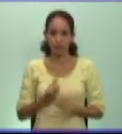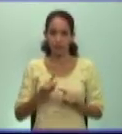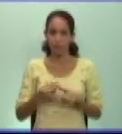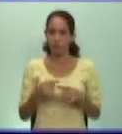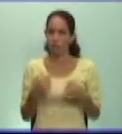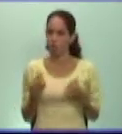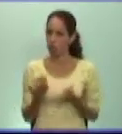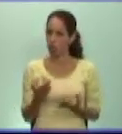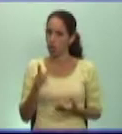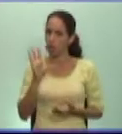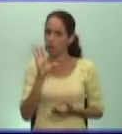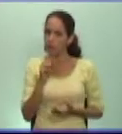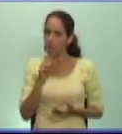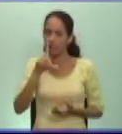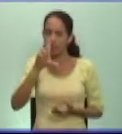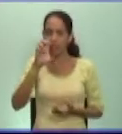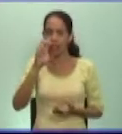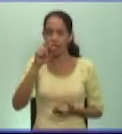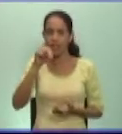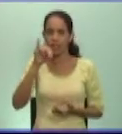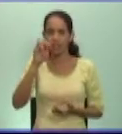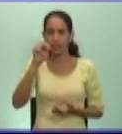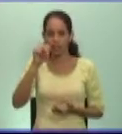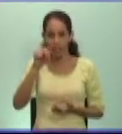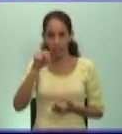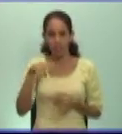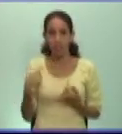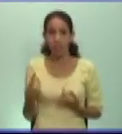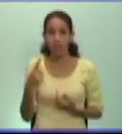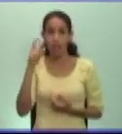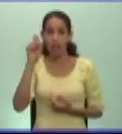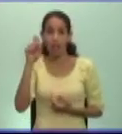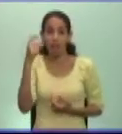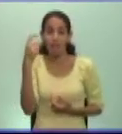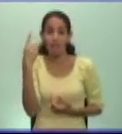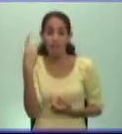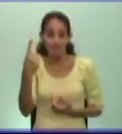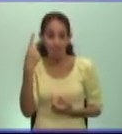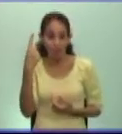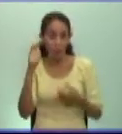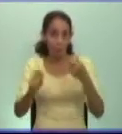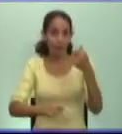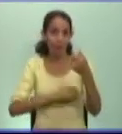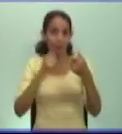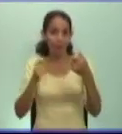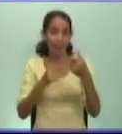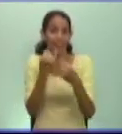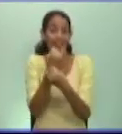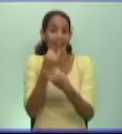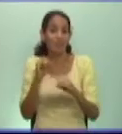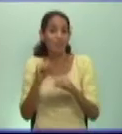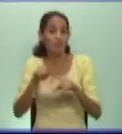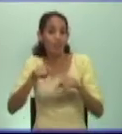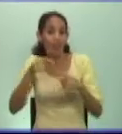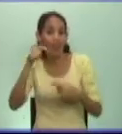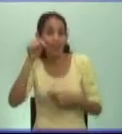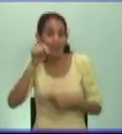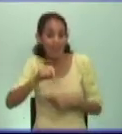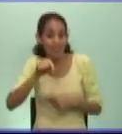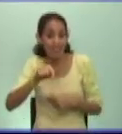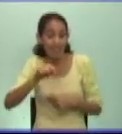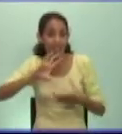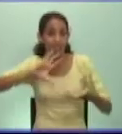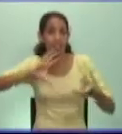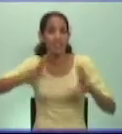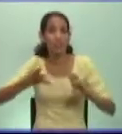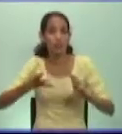definió la guerra hispano-cubano-norteamericana como la primera guerra imperialista en el mundo. Por lo tanto, ¿qué estamos diciendo con esto? Que el año 98